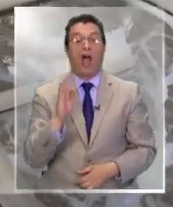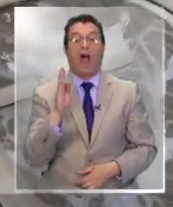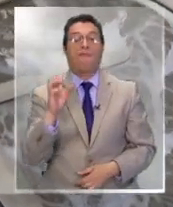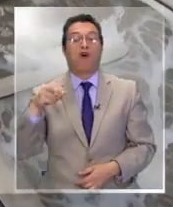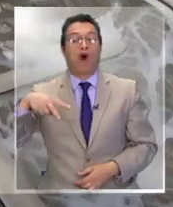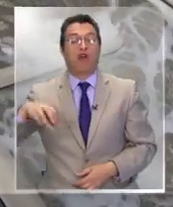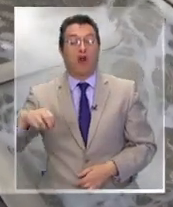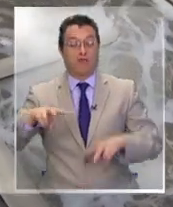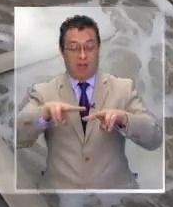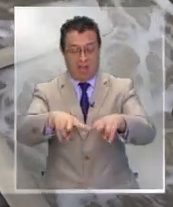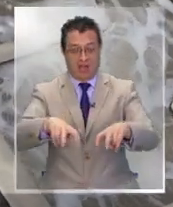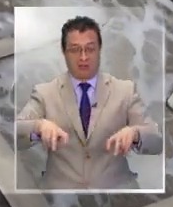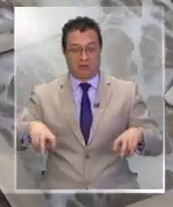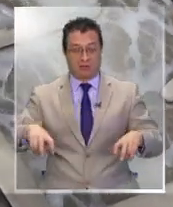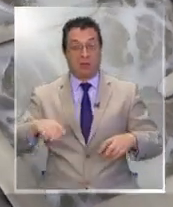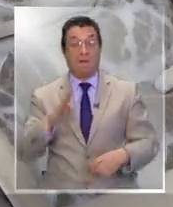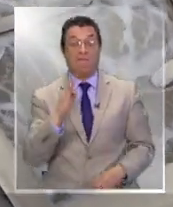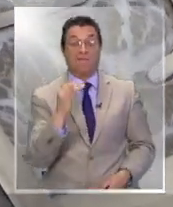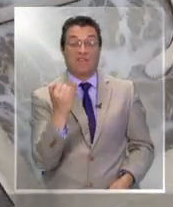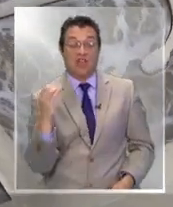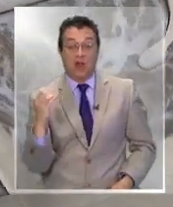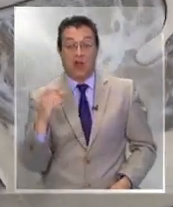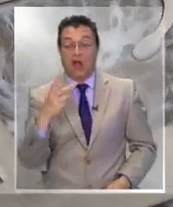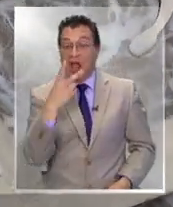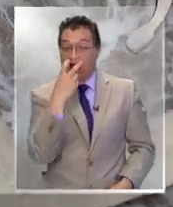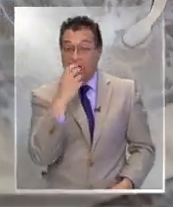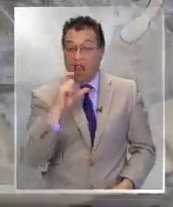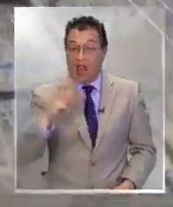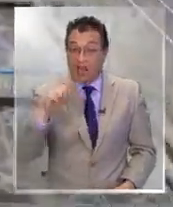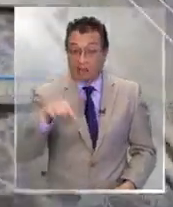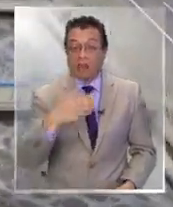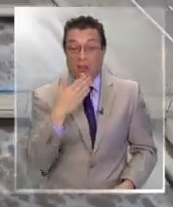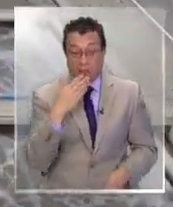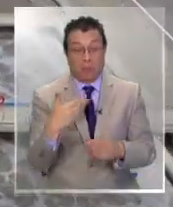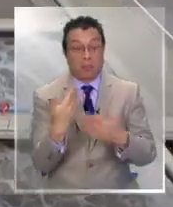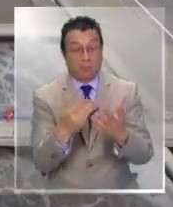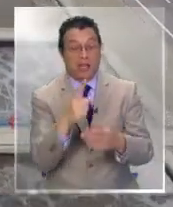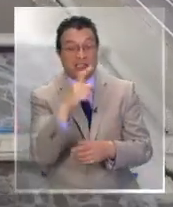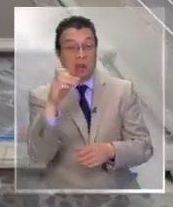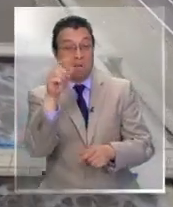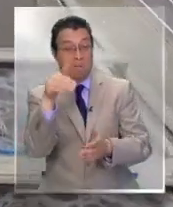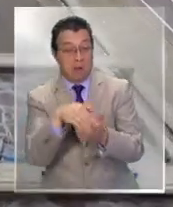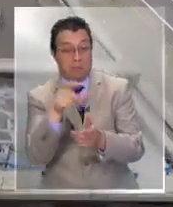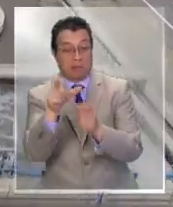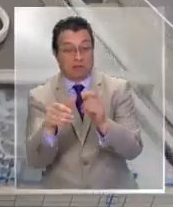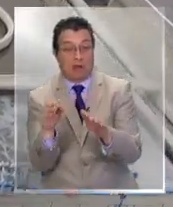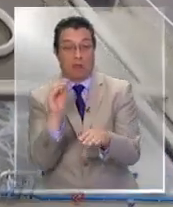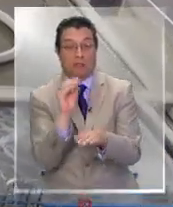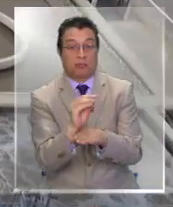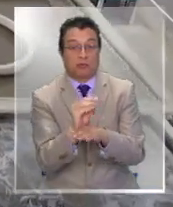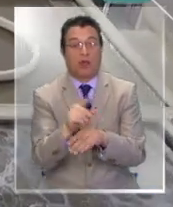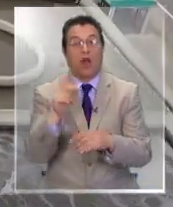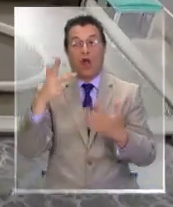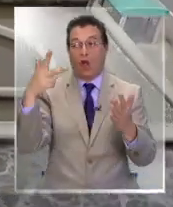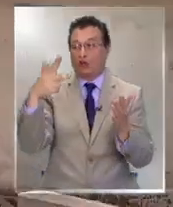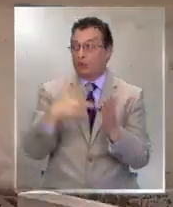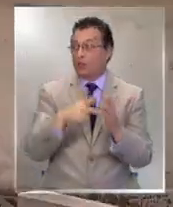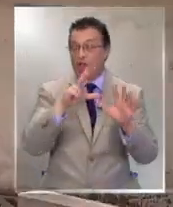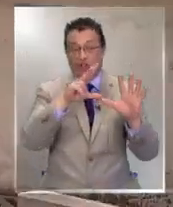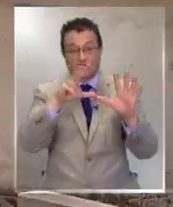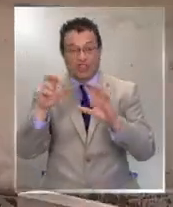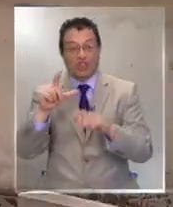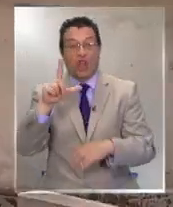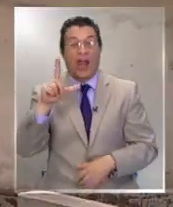agricultura e incluso biogás que alimenta a más de 100.000 personas de este sector. En este momento son más de 8.800 litros de agua